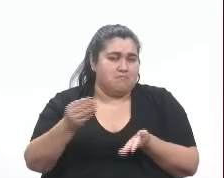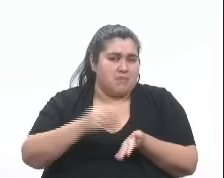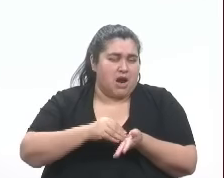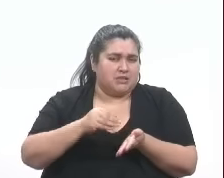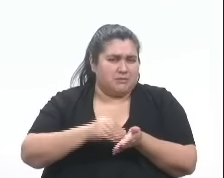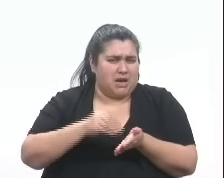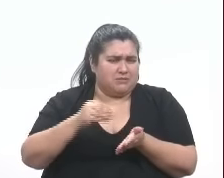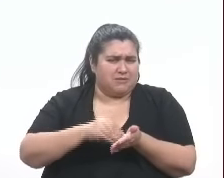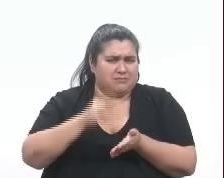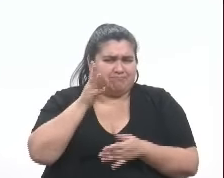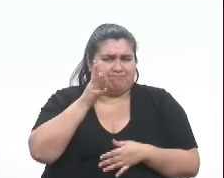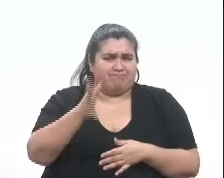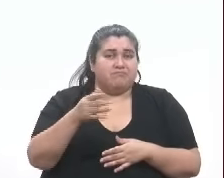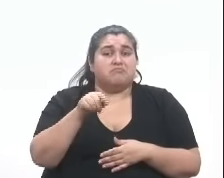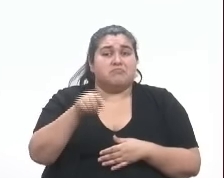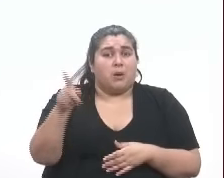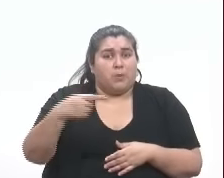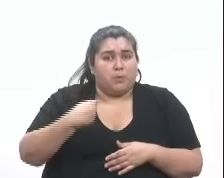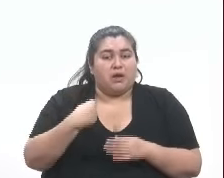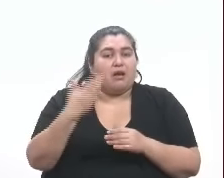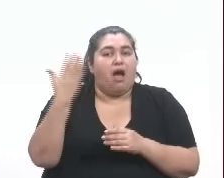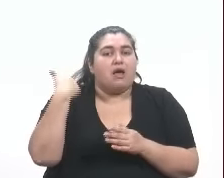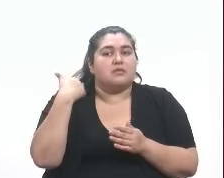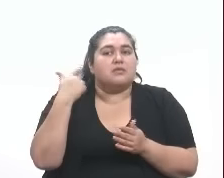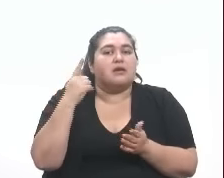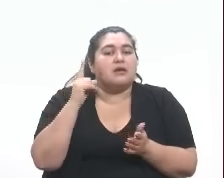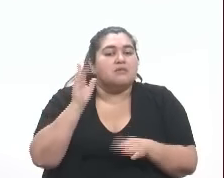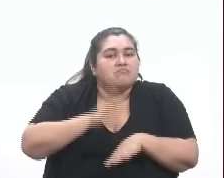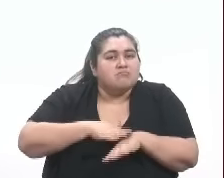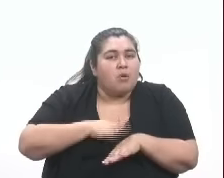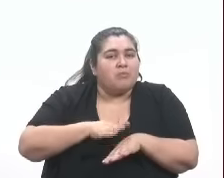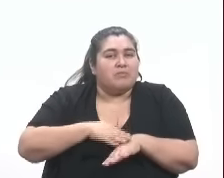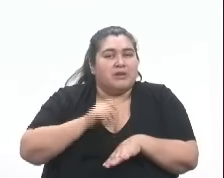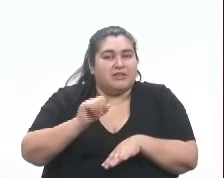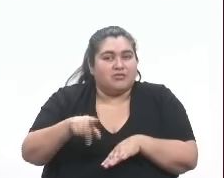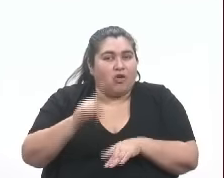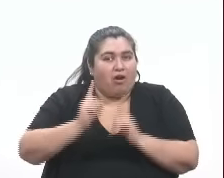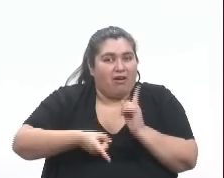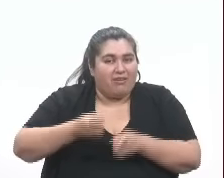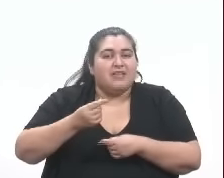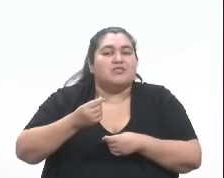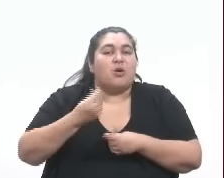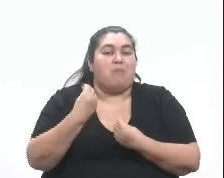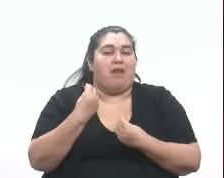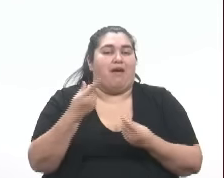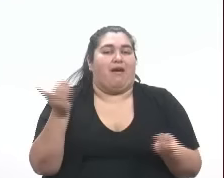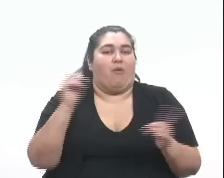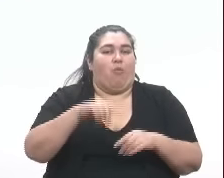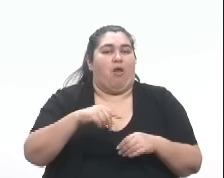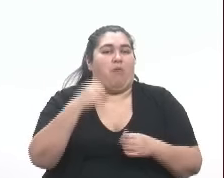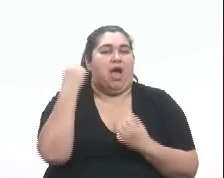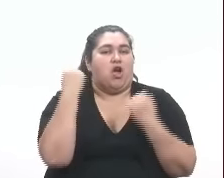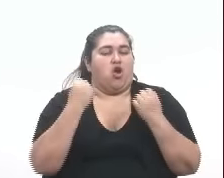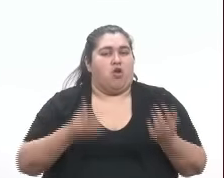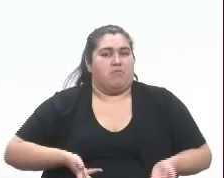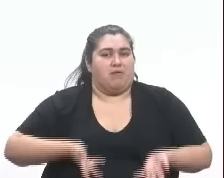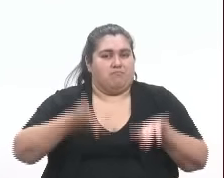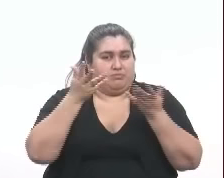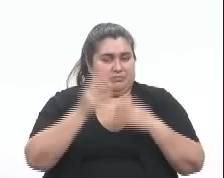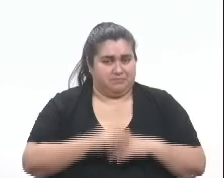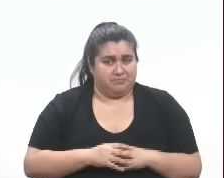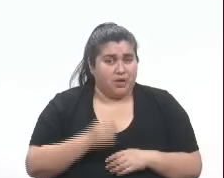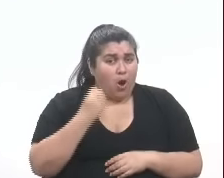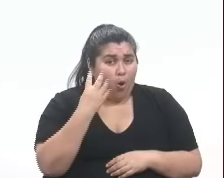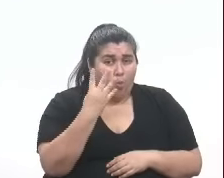para que a través de ese crédito que se tomaban comiencen a reactivarse las economías del país. Estas fueron las cuatro